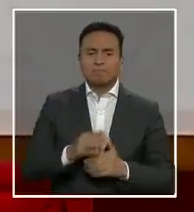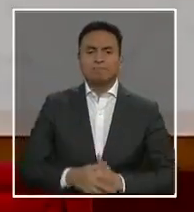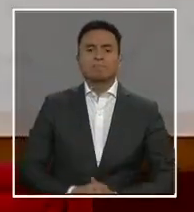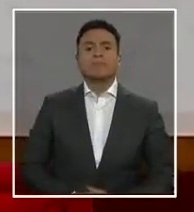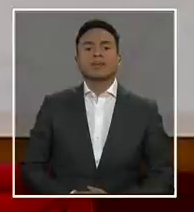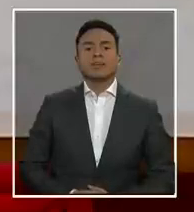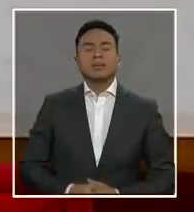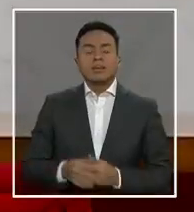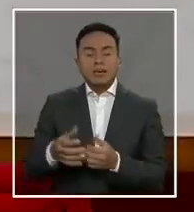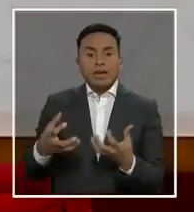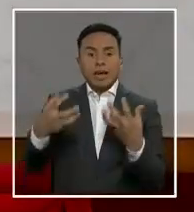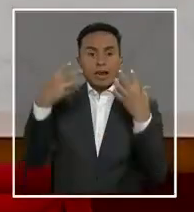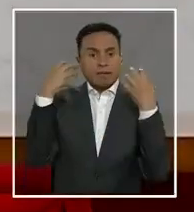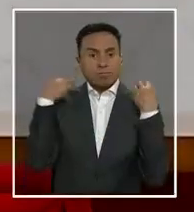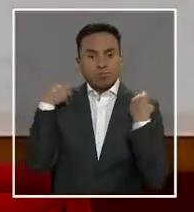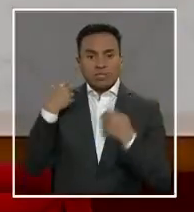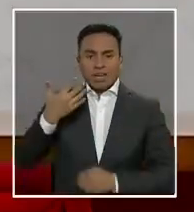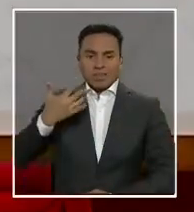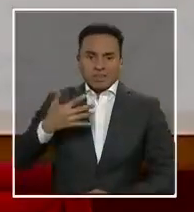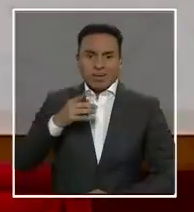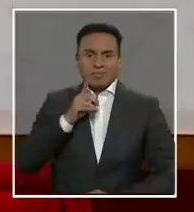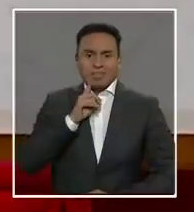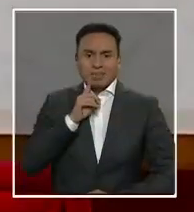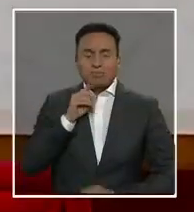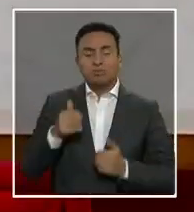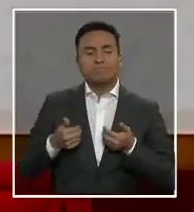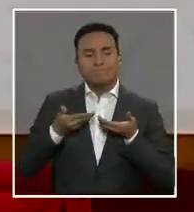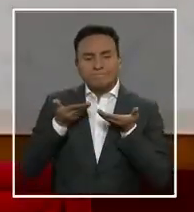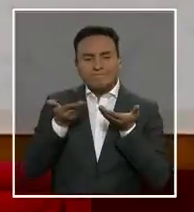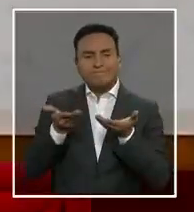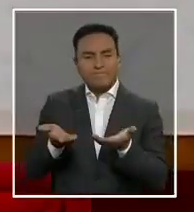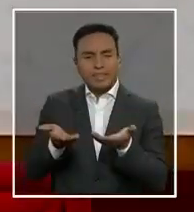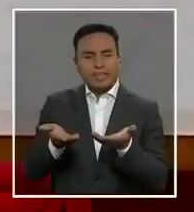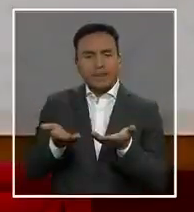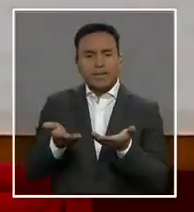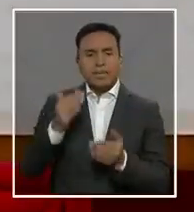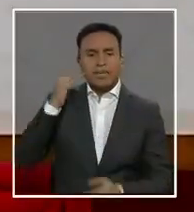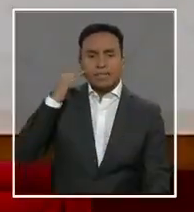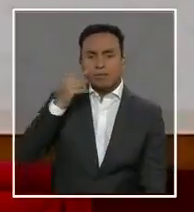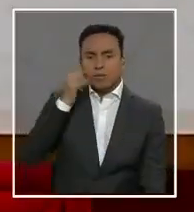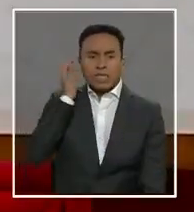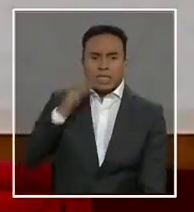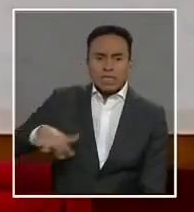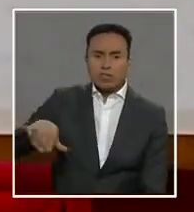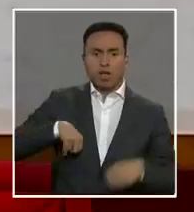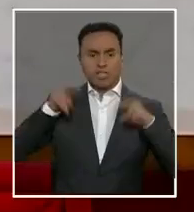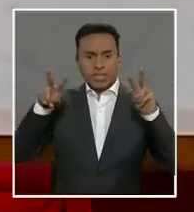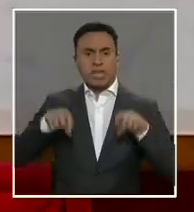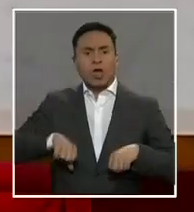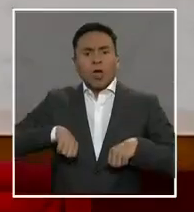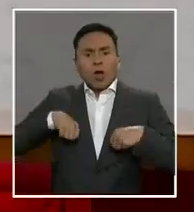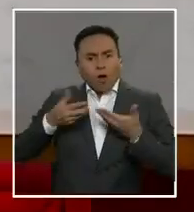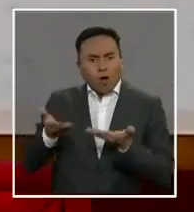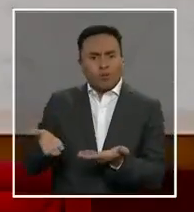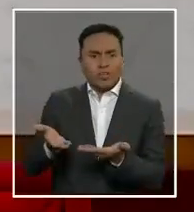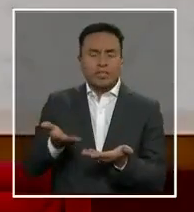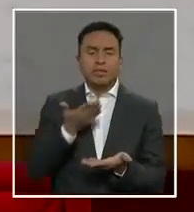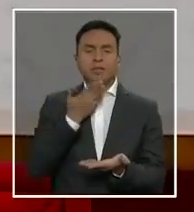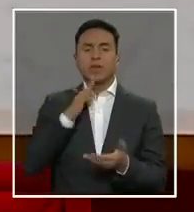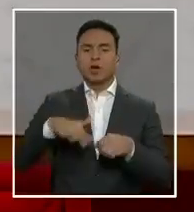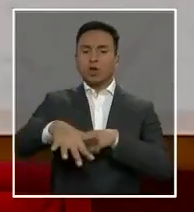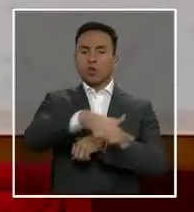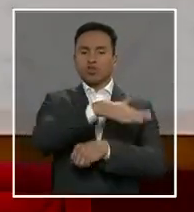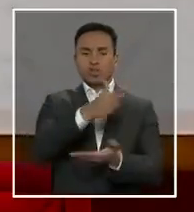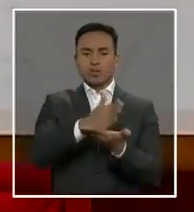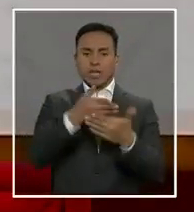tenemos la tremenda responsabilidad de entregarle a niños y niñas adolescentes y jóvenes las mejores